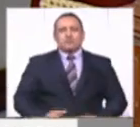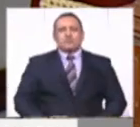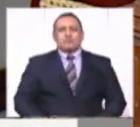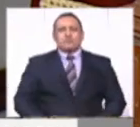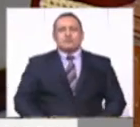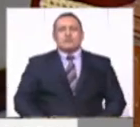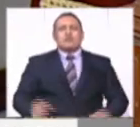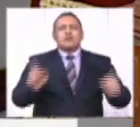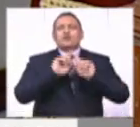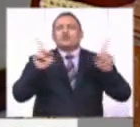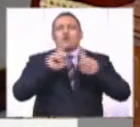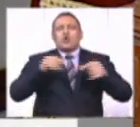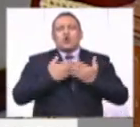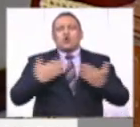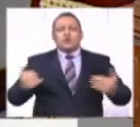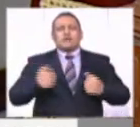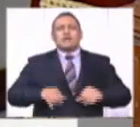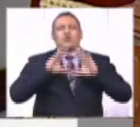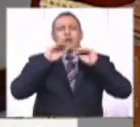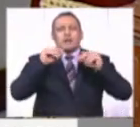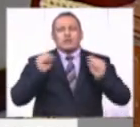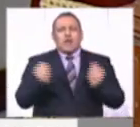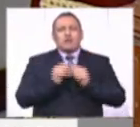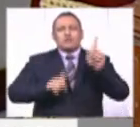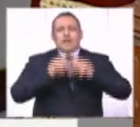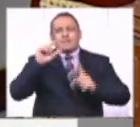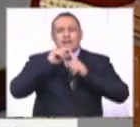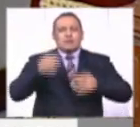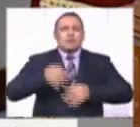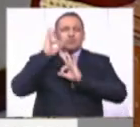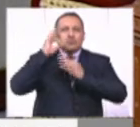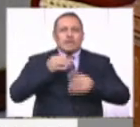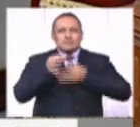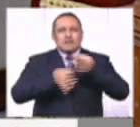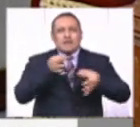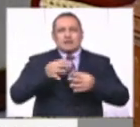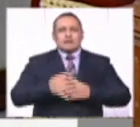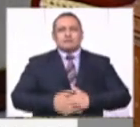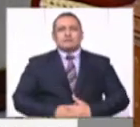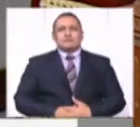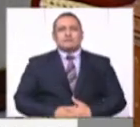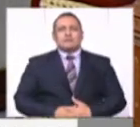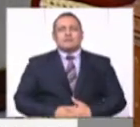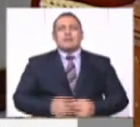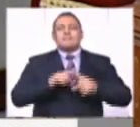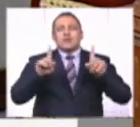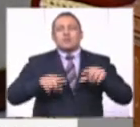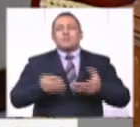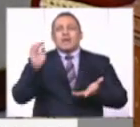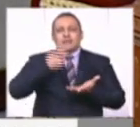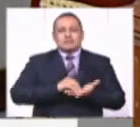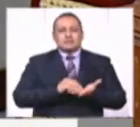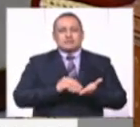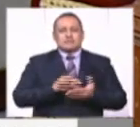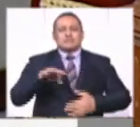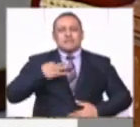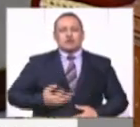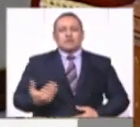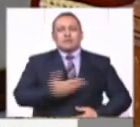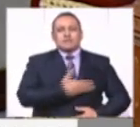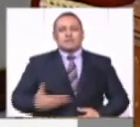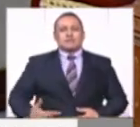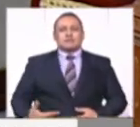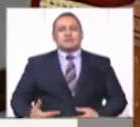y no yo por lo que dicho las palabras que acaban de mencionar pero algo más señor